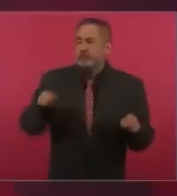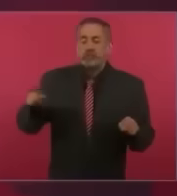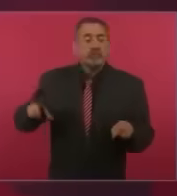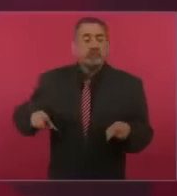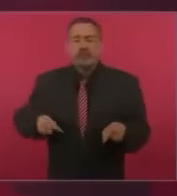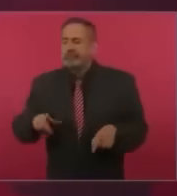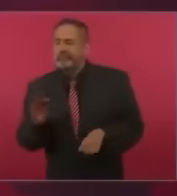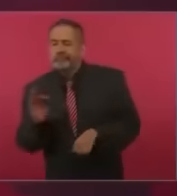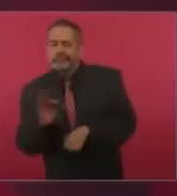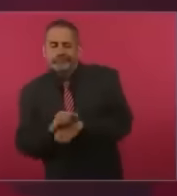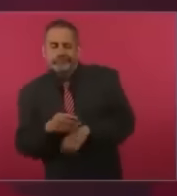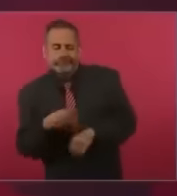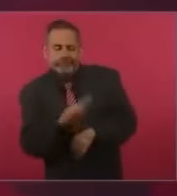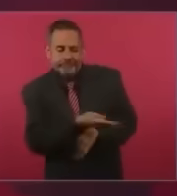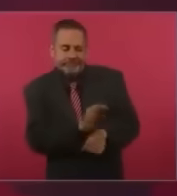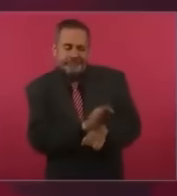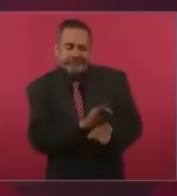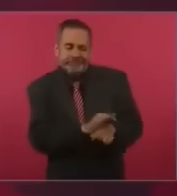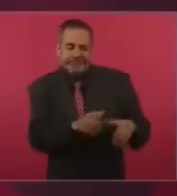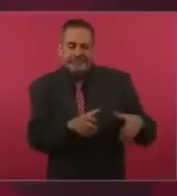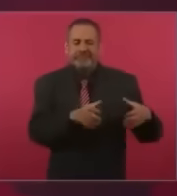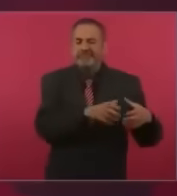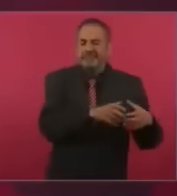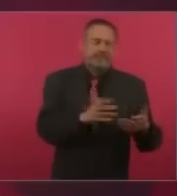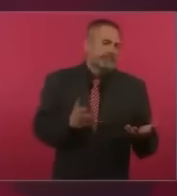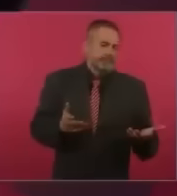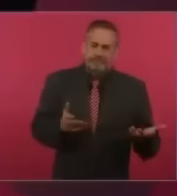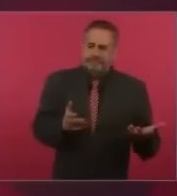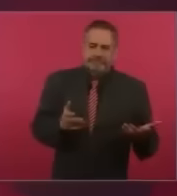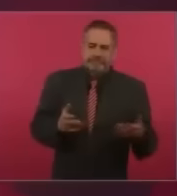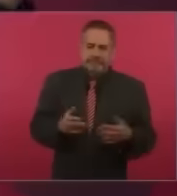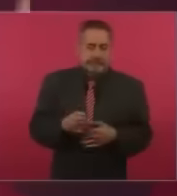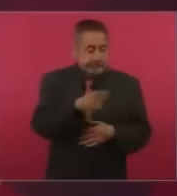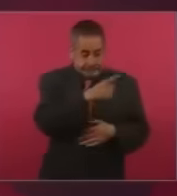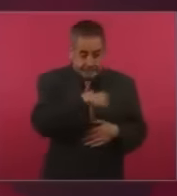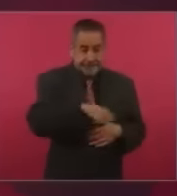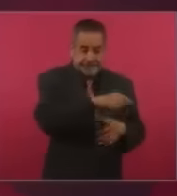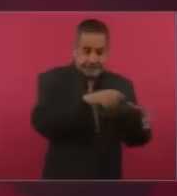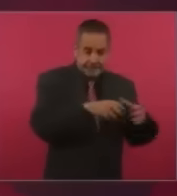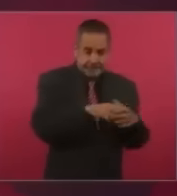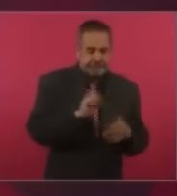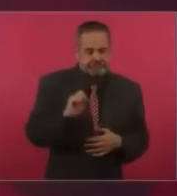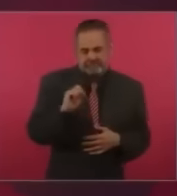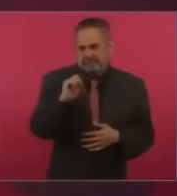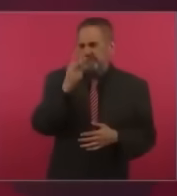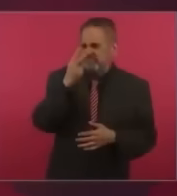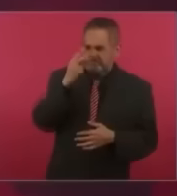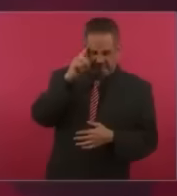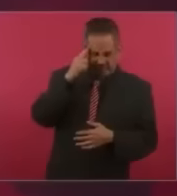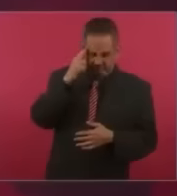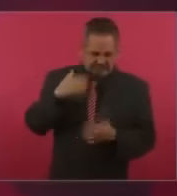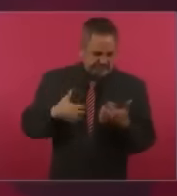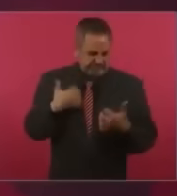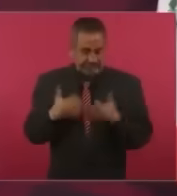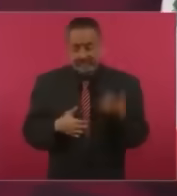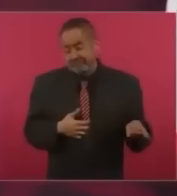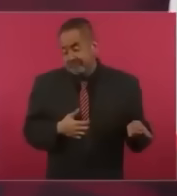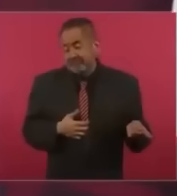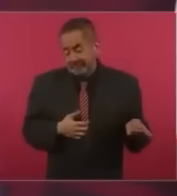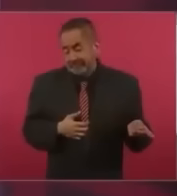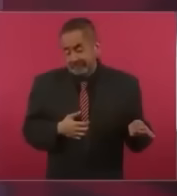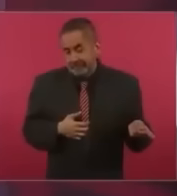abriéndose paso en las últimas décadas como parte de una mecánica democrática es despreciada por el titular del ejecutivo